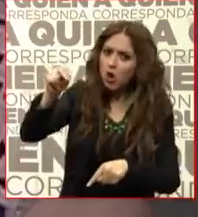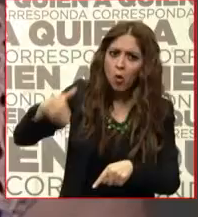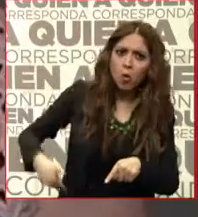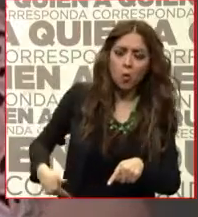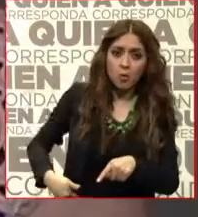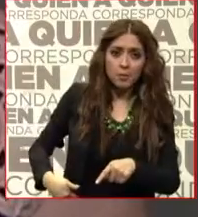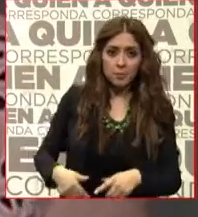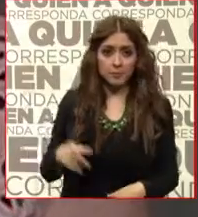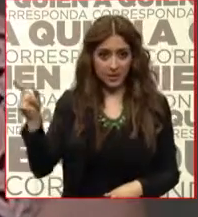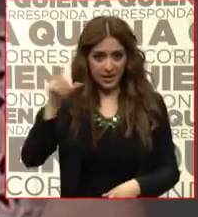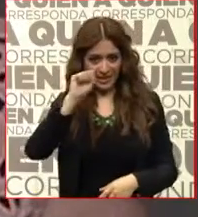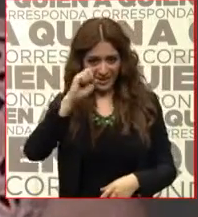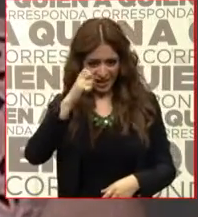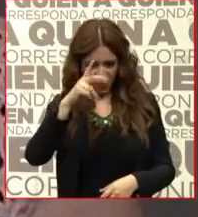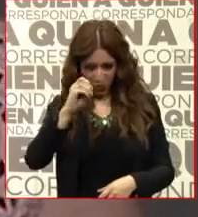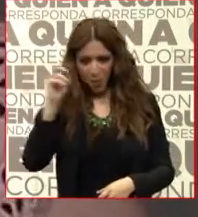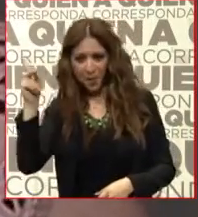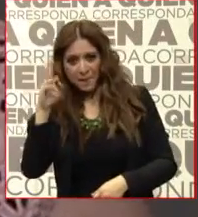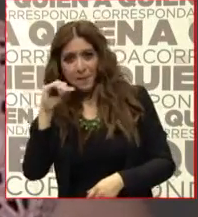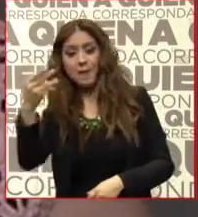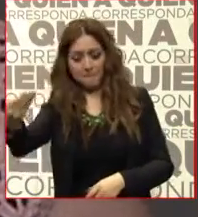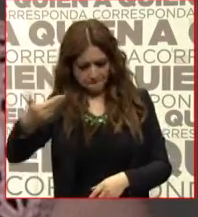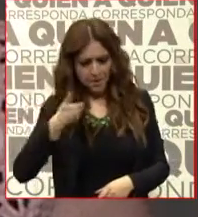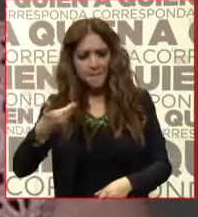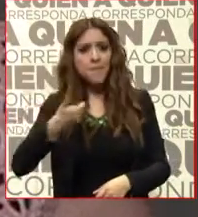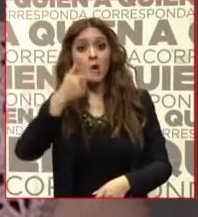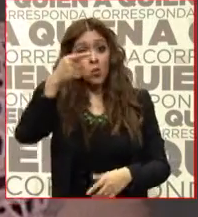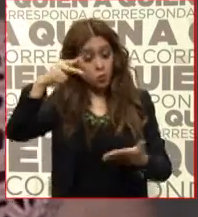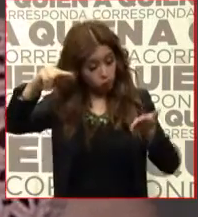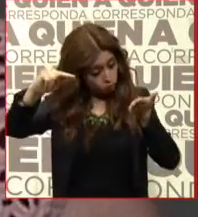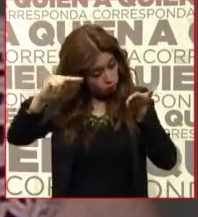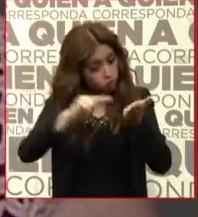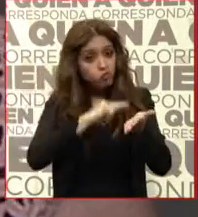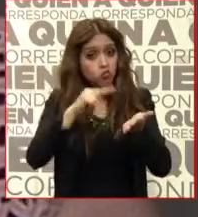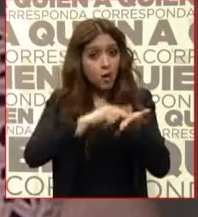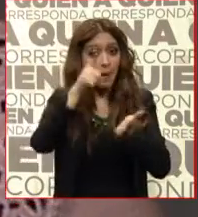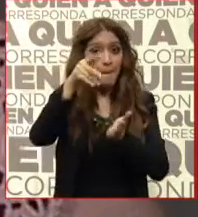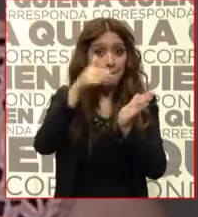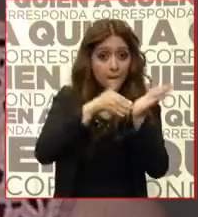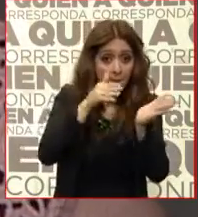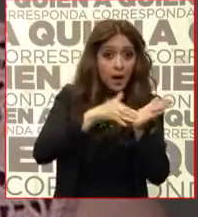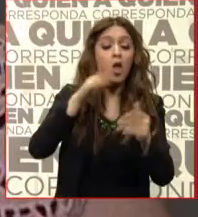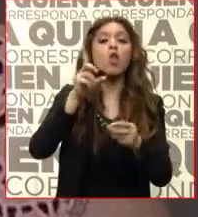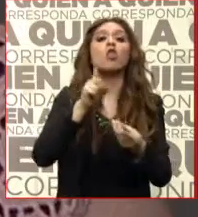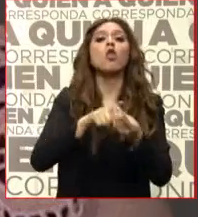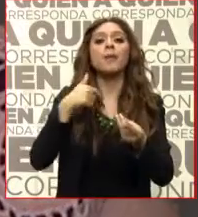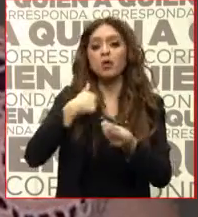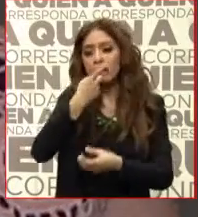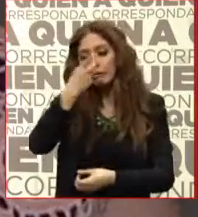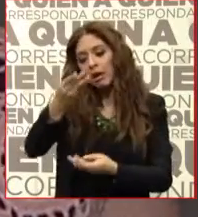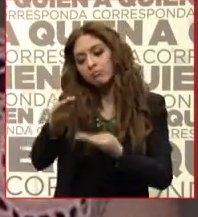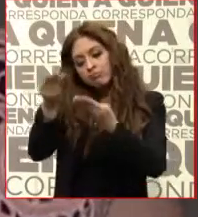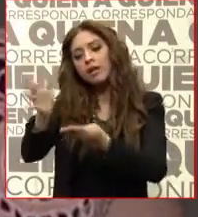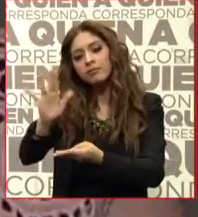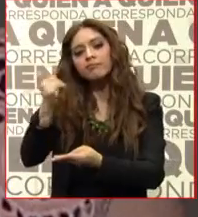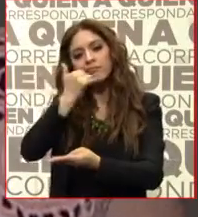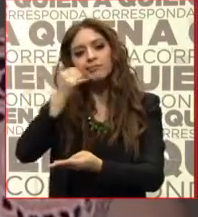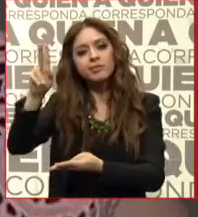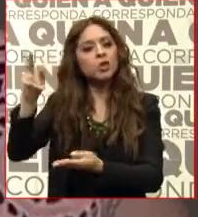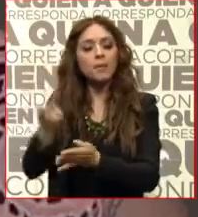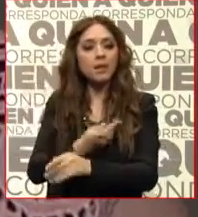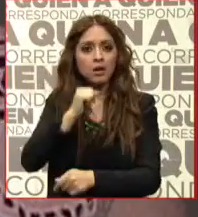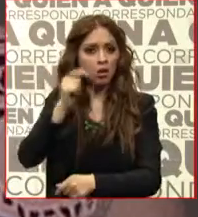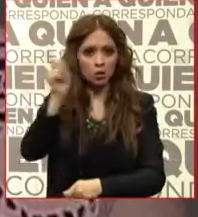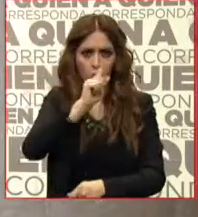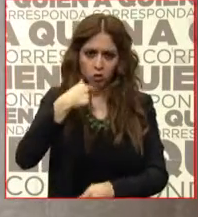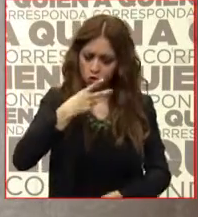El seguro de la pipa me exigía que tenía yo que firmar un papel a donde le otorgaba yo el perdón al de la pipa. Y yo